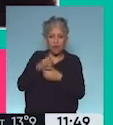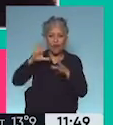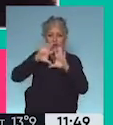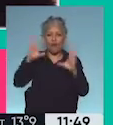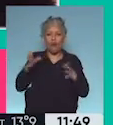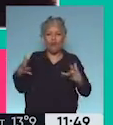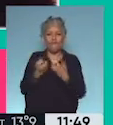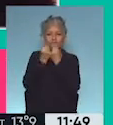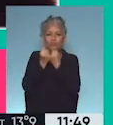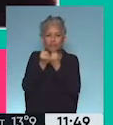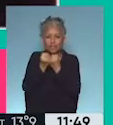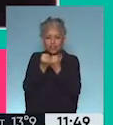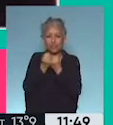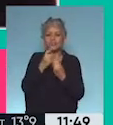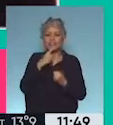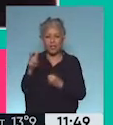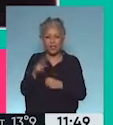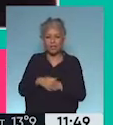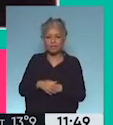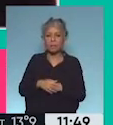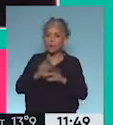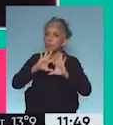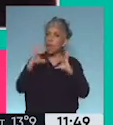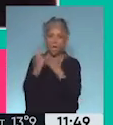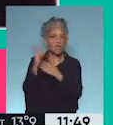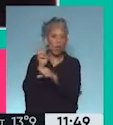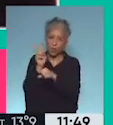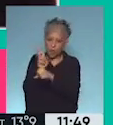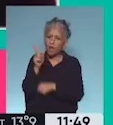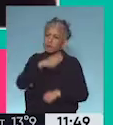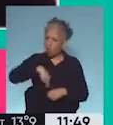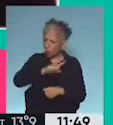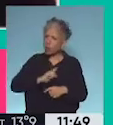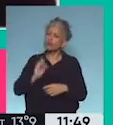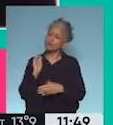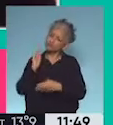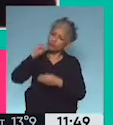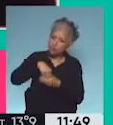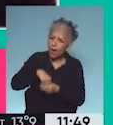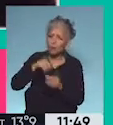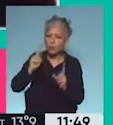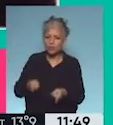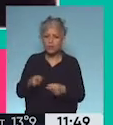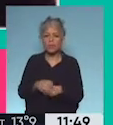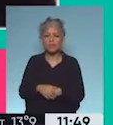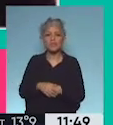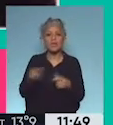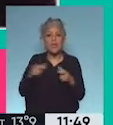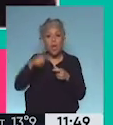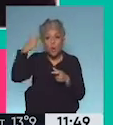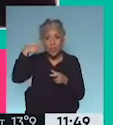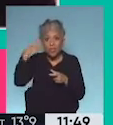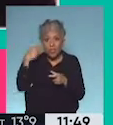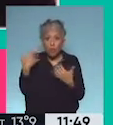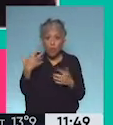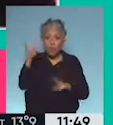Funtv. Hay que cuidar el planeta, nos sumamos y vamos a ver este video que está a disposición de todos ahí en YouTube,